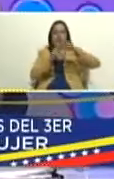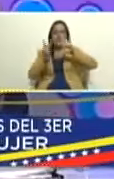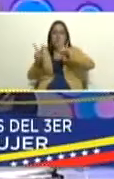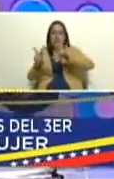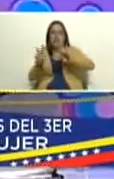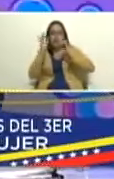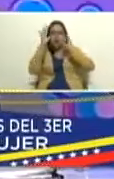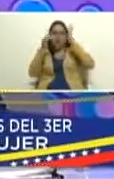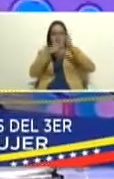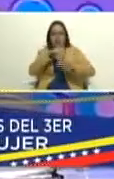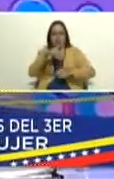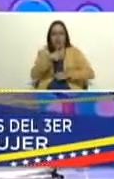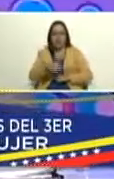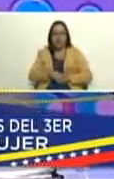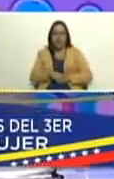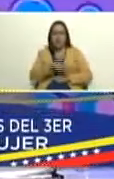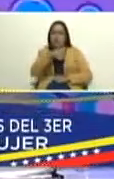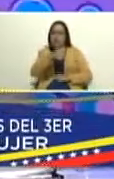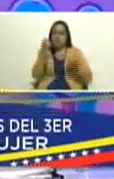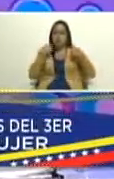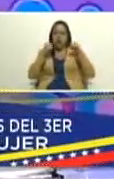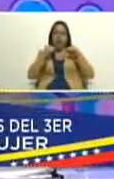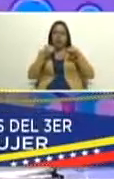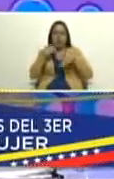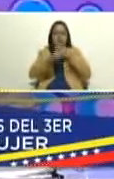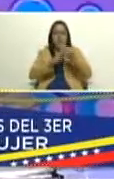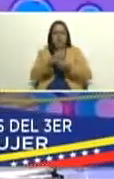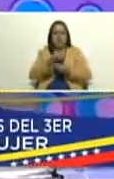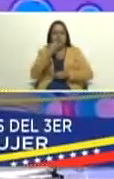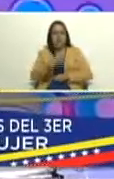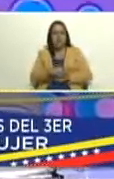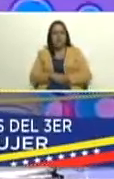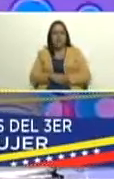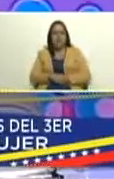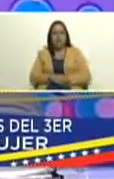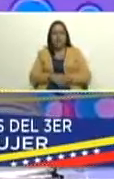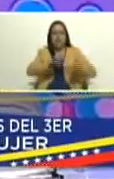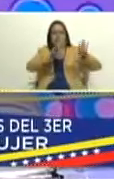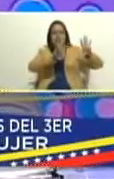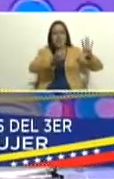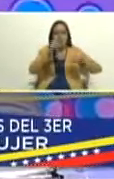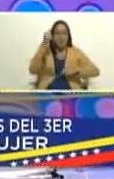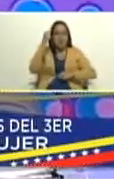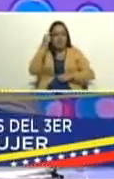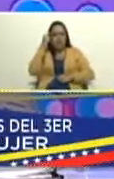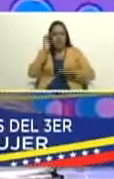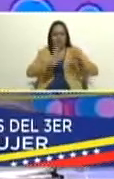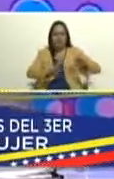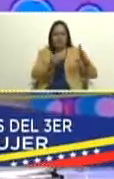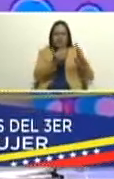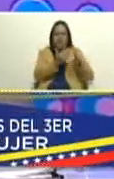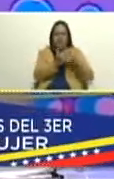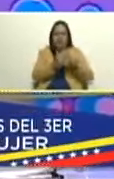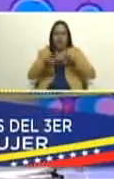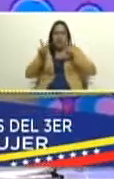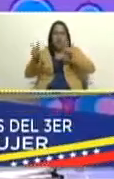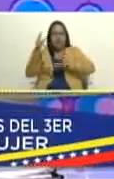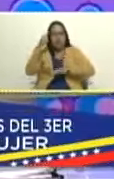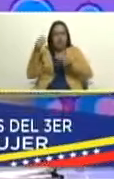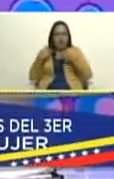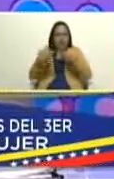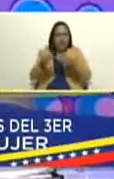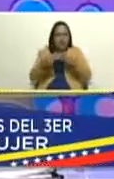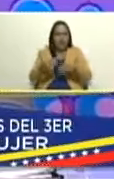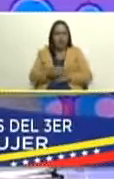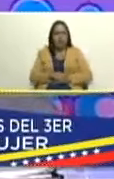invento nuestro, y el invento salió bien. 7 días cuarentena, 7 días flexibilización, y ahí lo fuimos llevando.